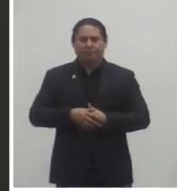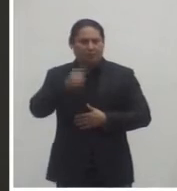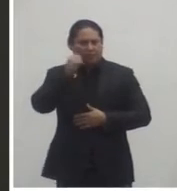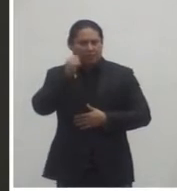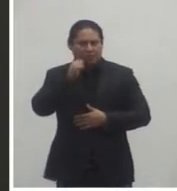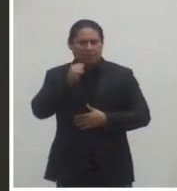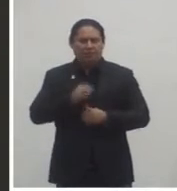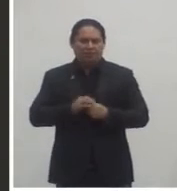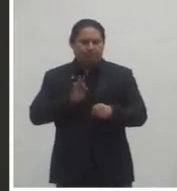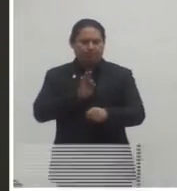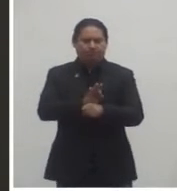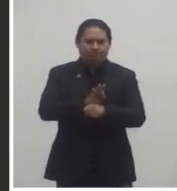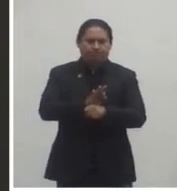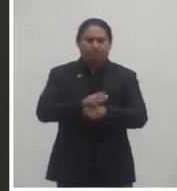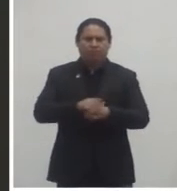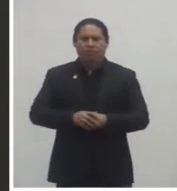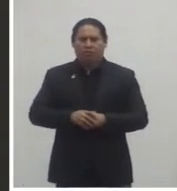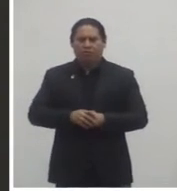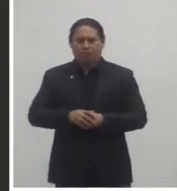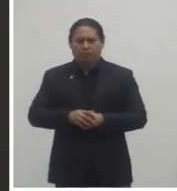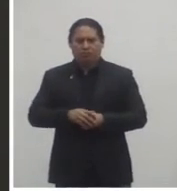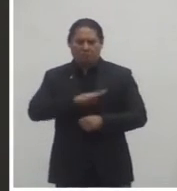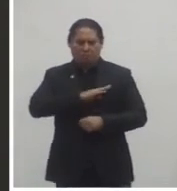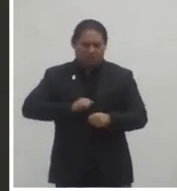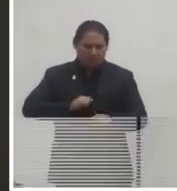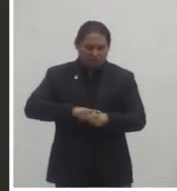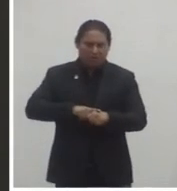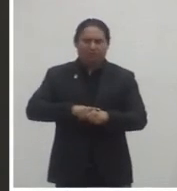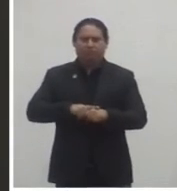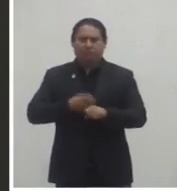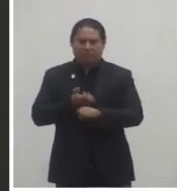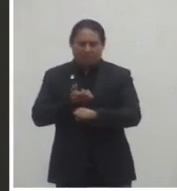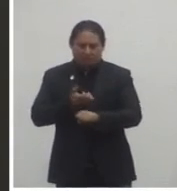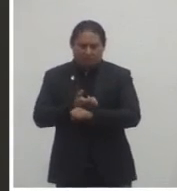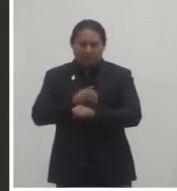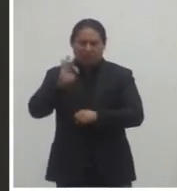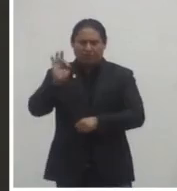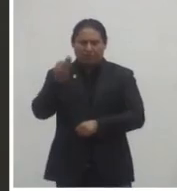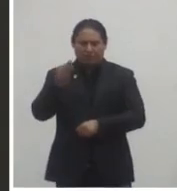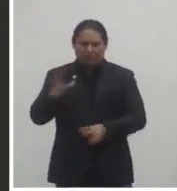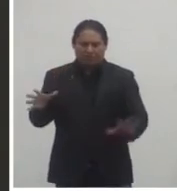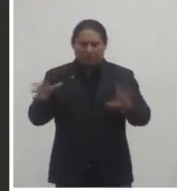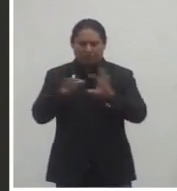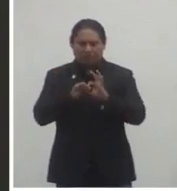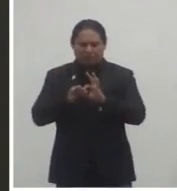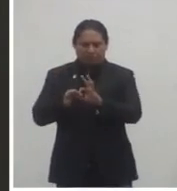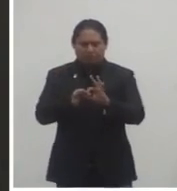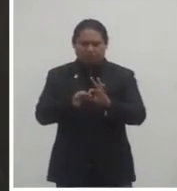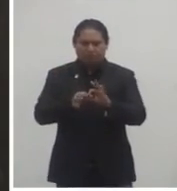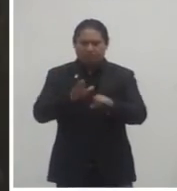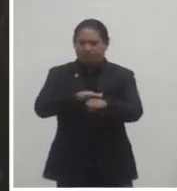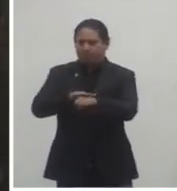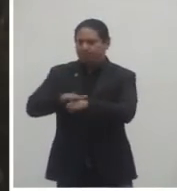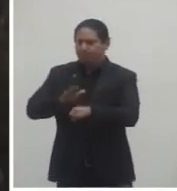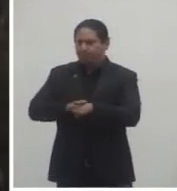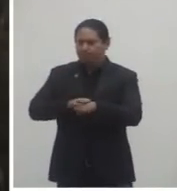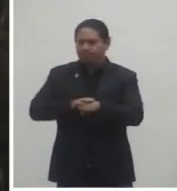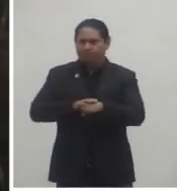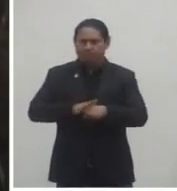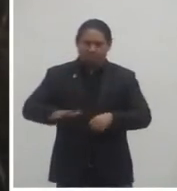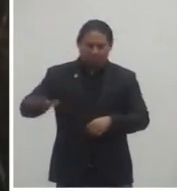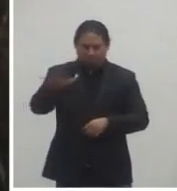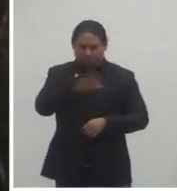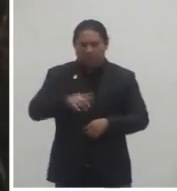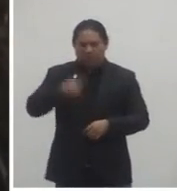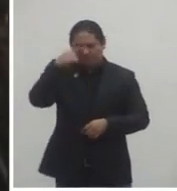de gobierno, el federal, el estatal y el municipal, trabajaron coordinadamente para convencer a más habitantes de todo el territorio para